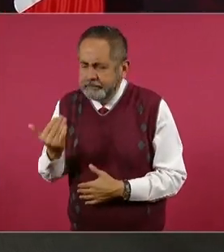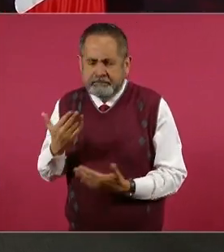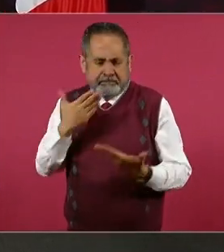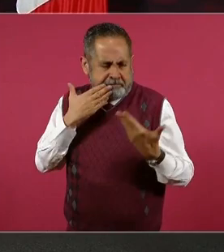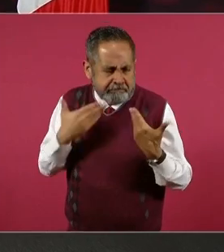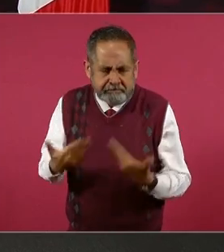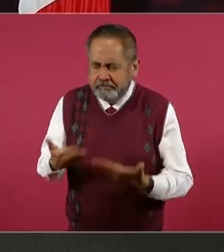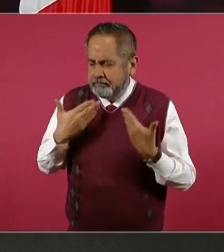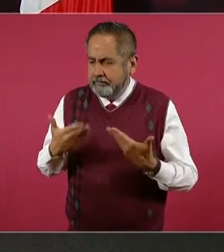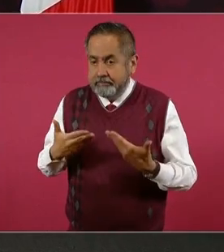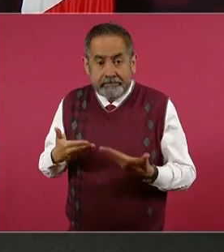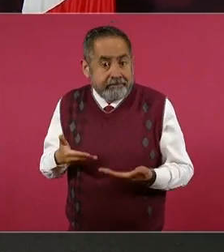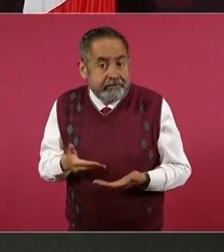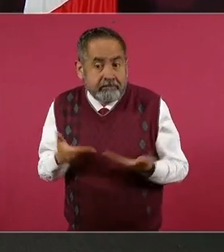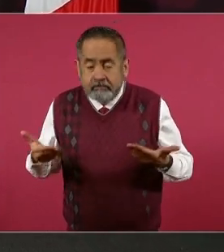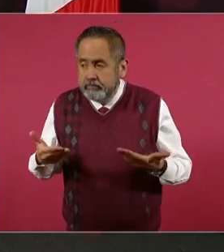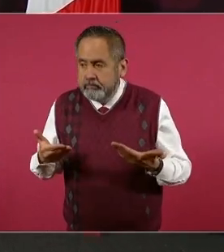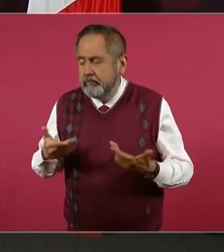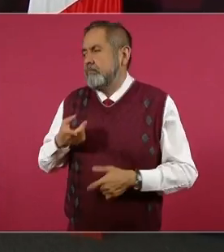Y ahora cambió.